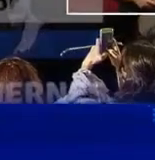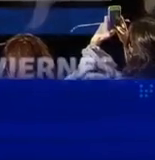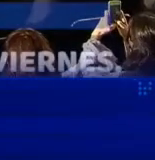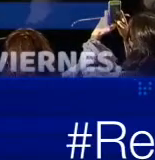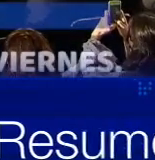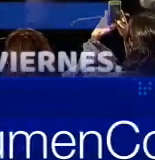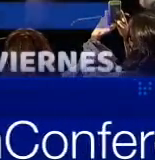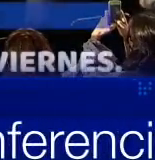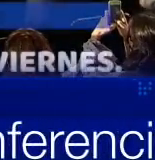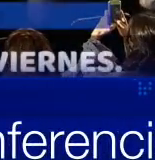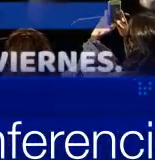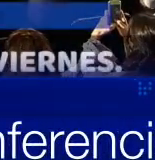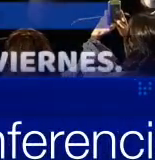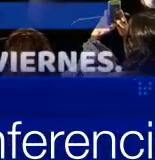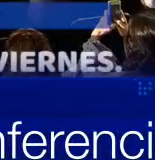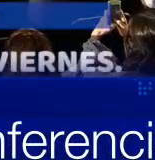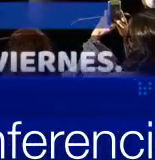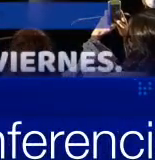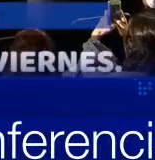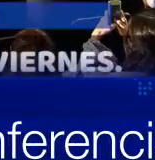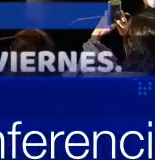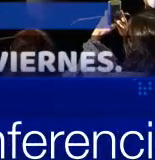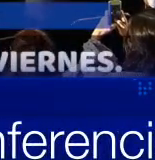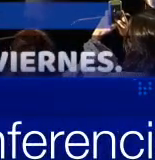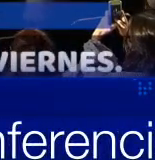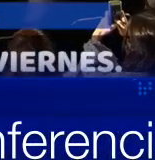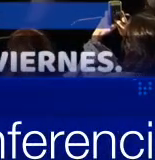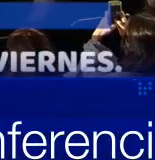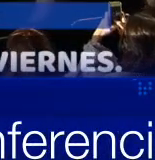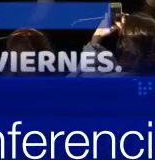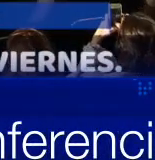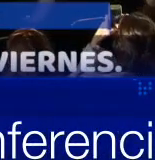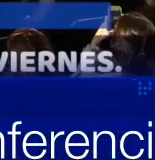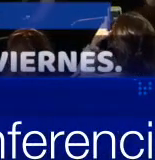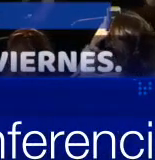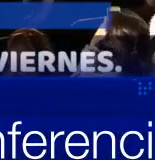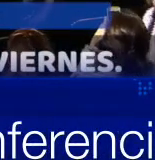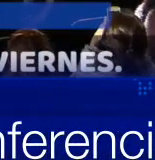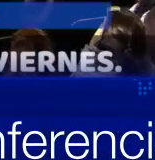Estoy un poco ronco, pero